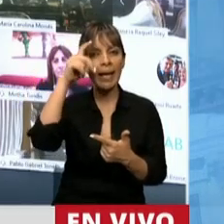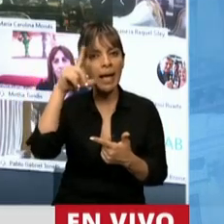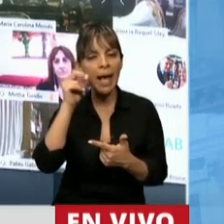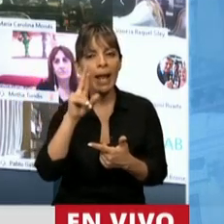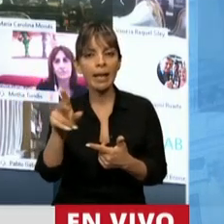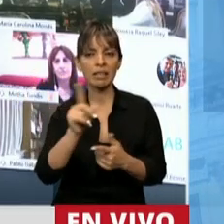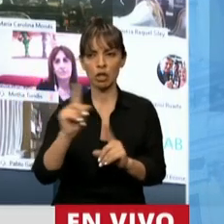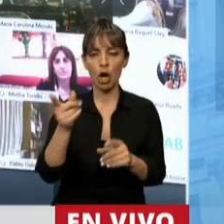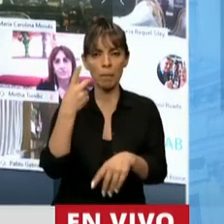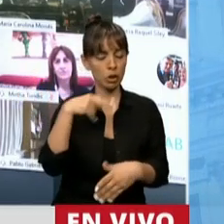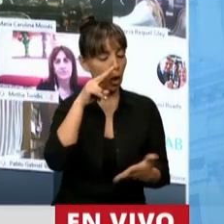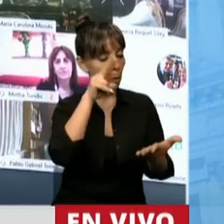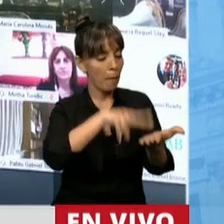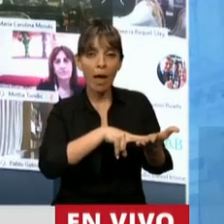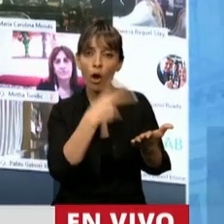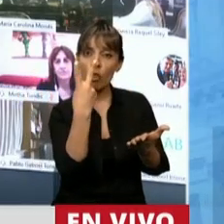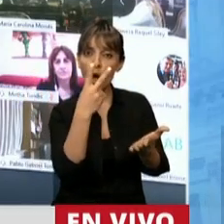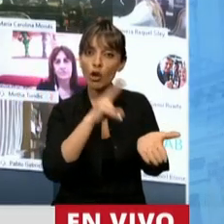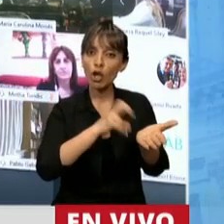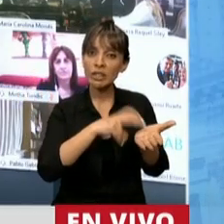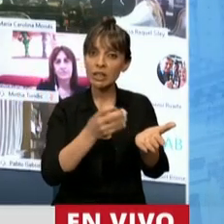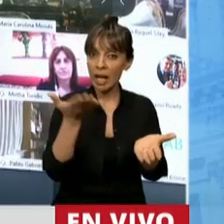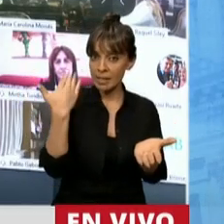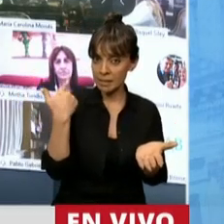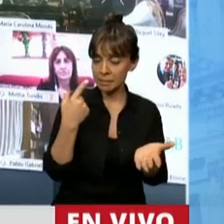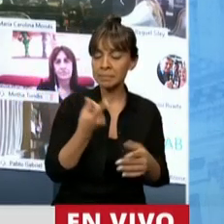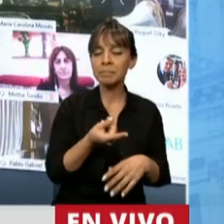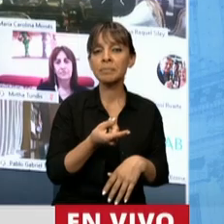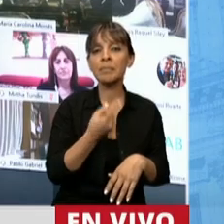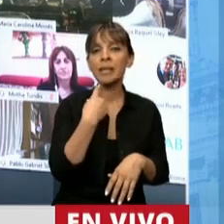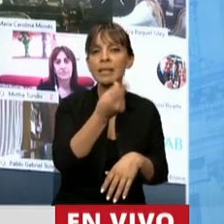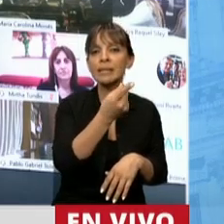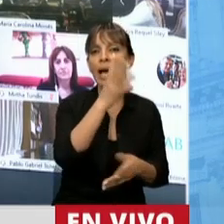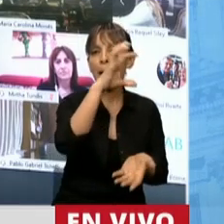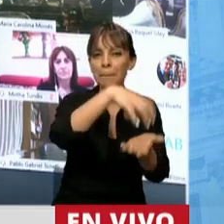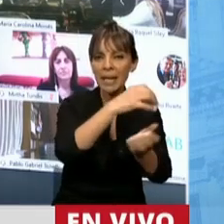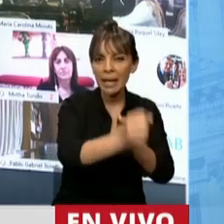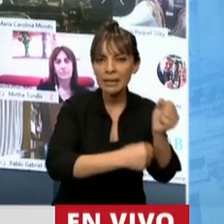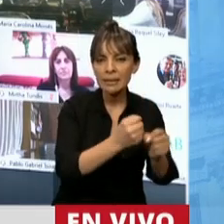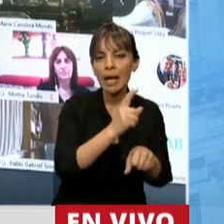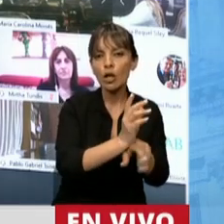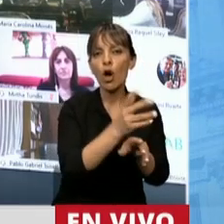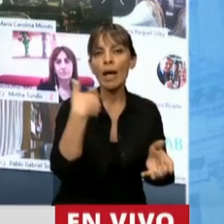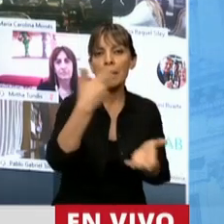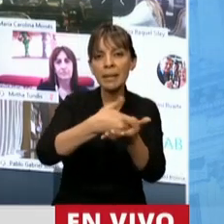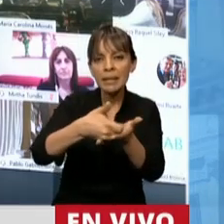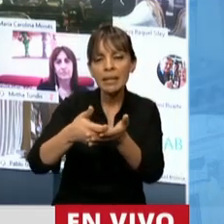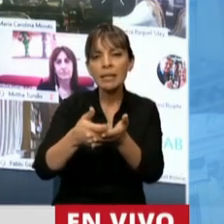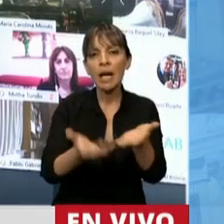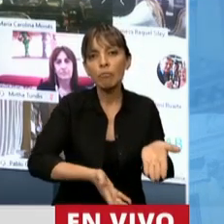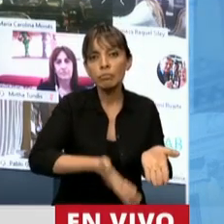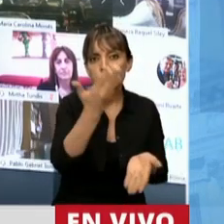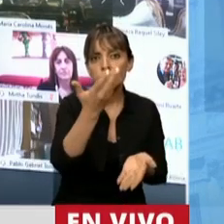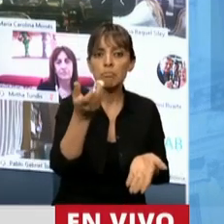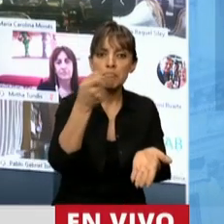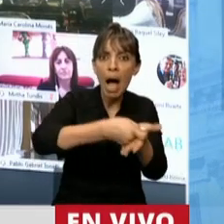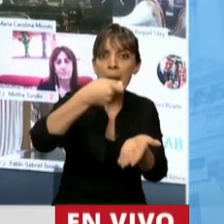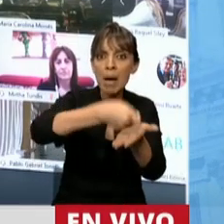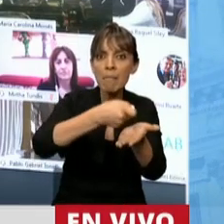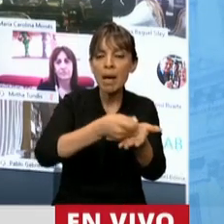leo dos noticias de ayer. Intel no solo que aumenta las inversiones, sino que decidió y